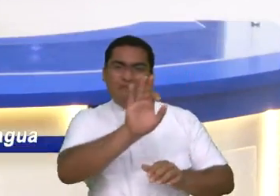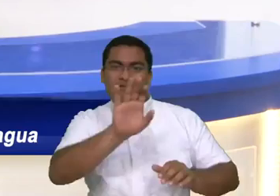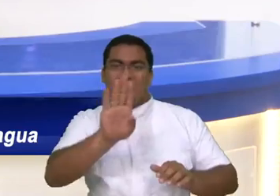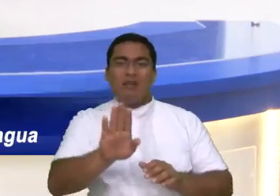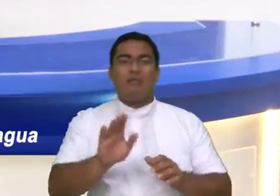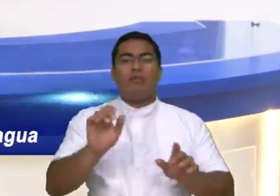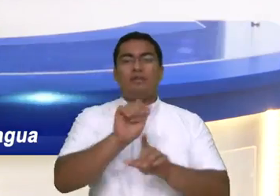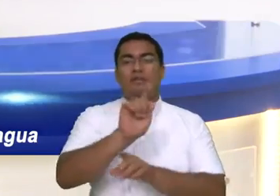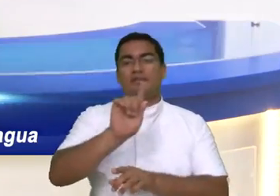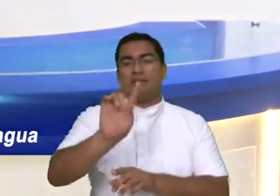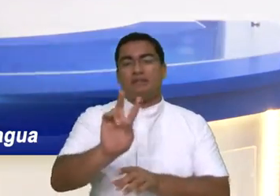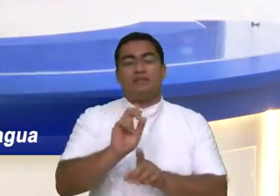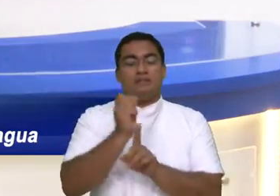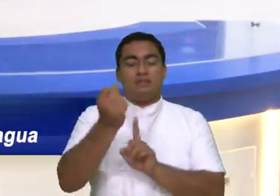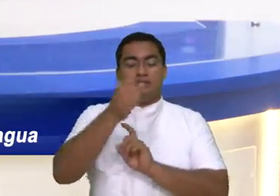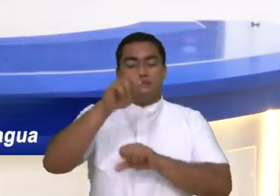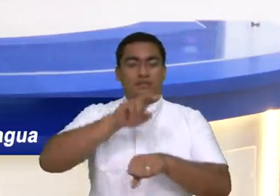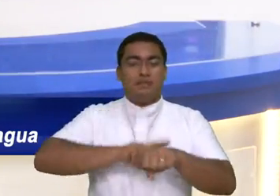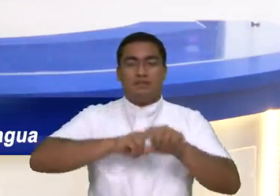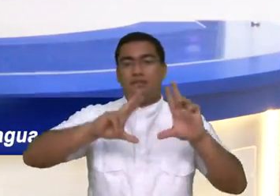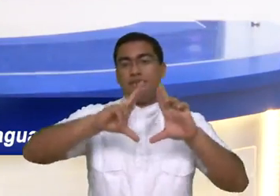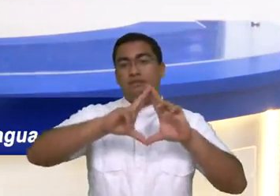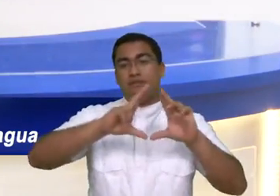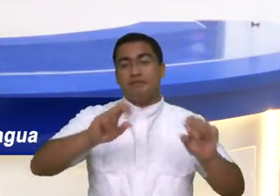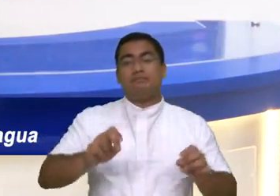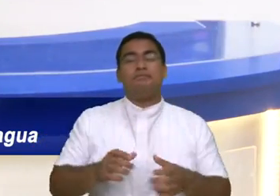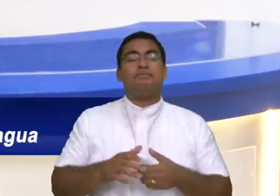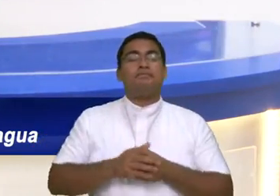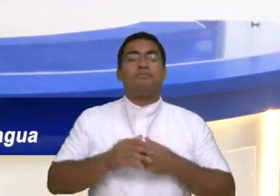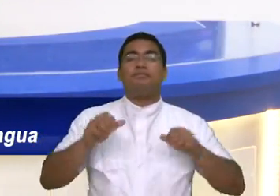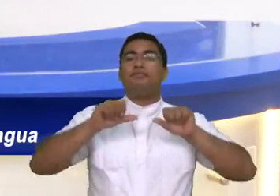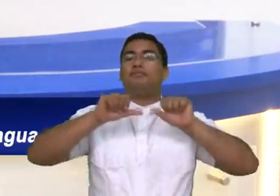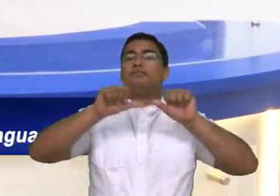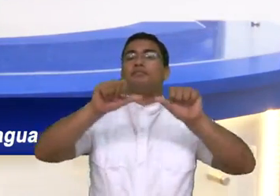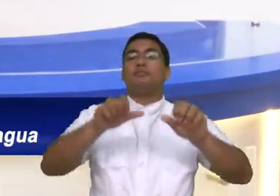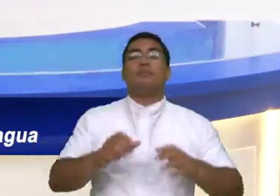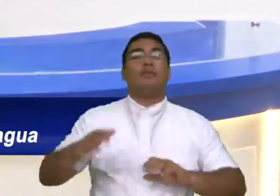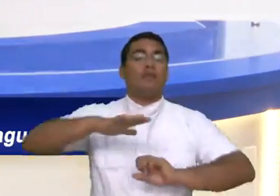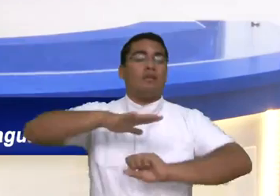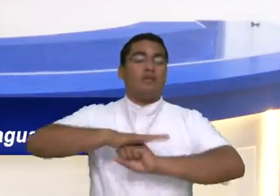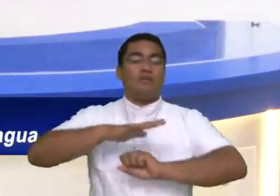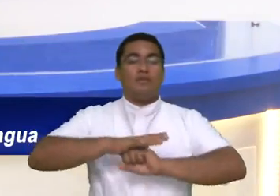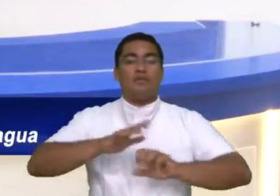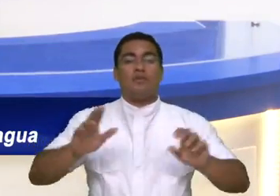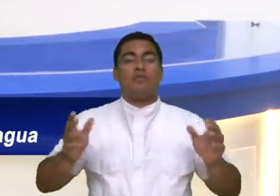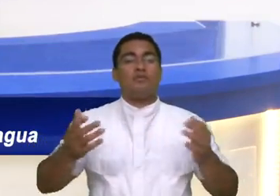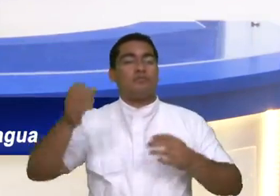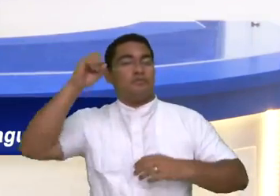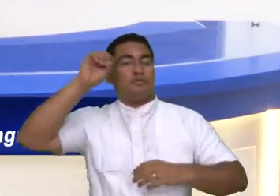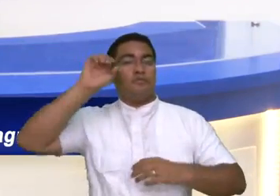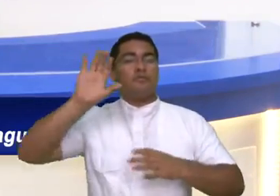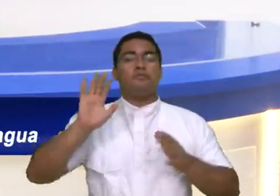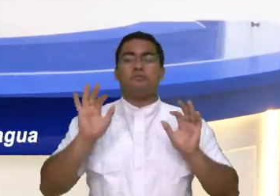Parlamentario Nicaragua. Continuamos con más informaciones. La Comisión de Turismo dictamina favorablemente la iniciativa de ley para